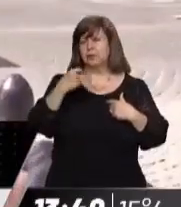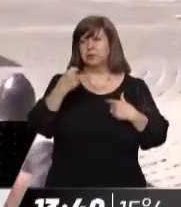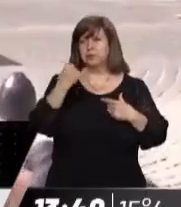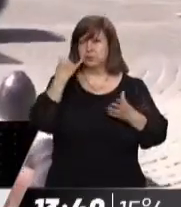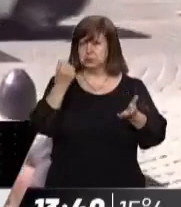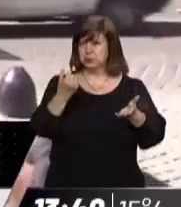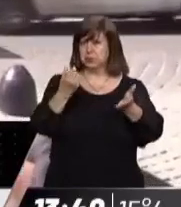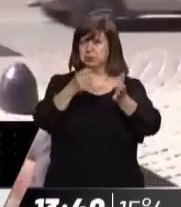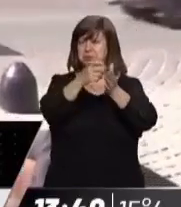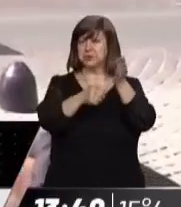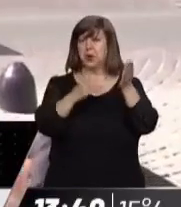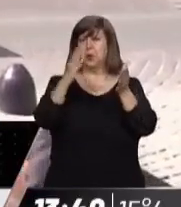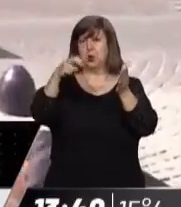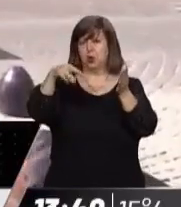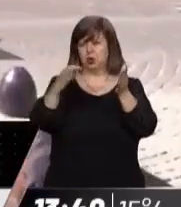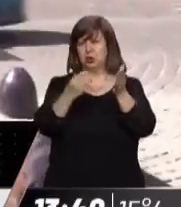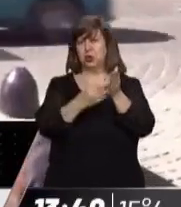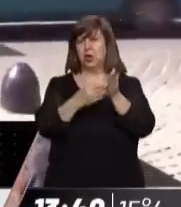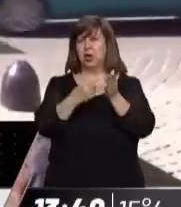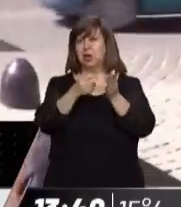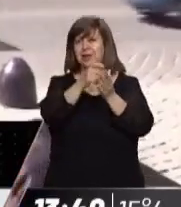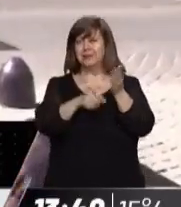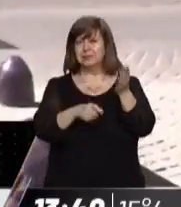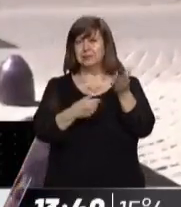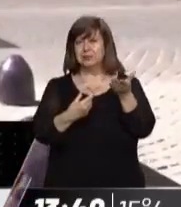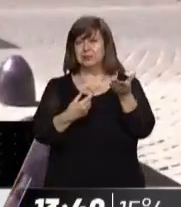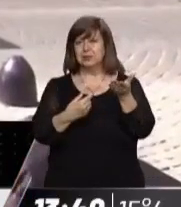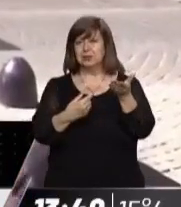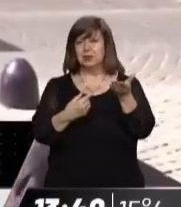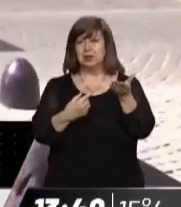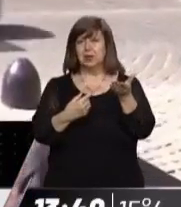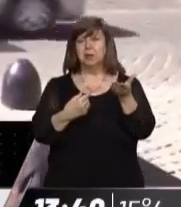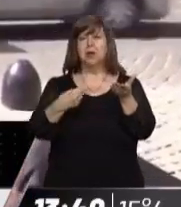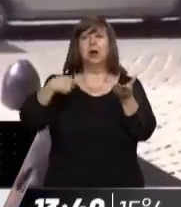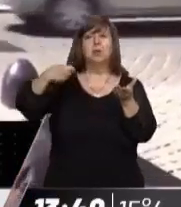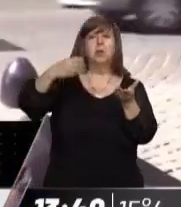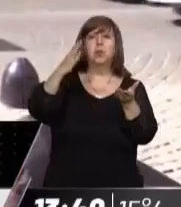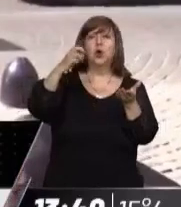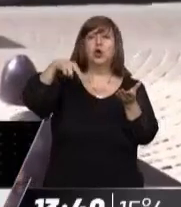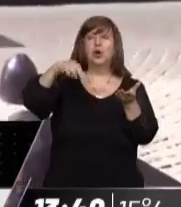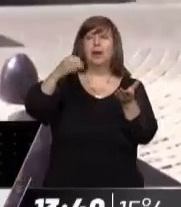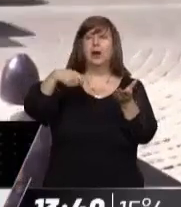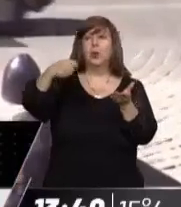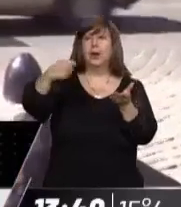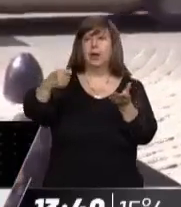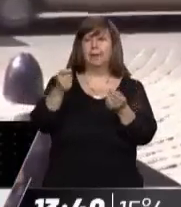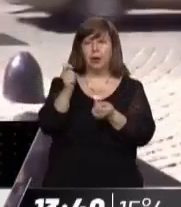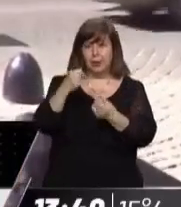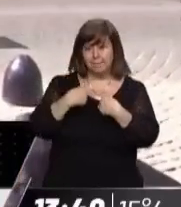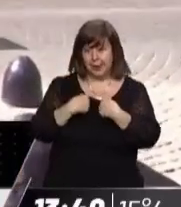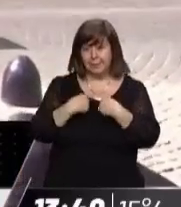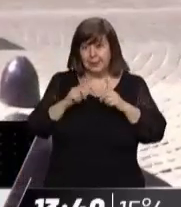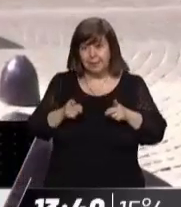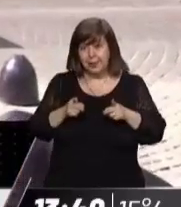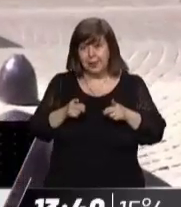dan siempre a la mínima. Así como yo, hay mucha gente, como dicen, bono para jubilado, pero no dicen si es